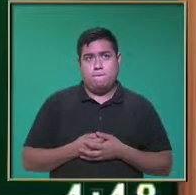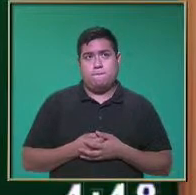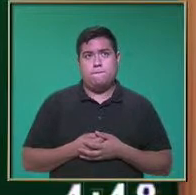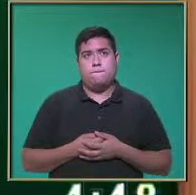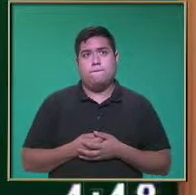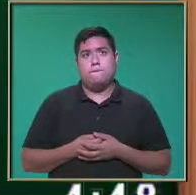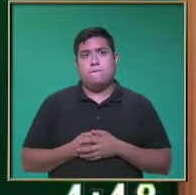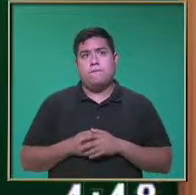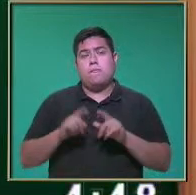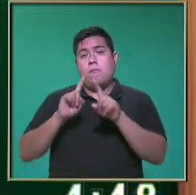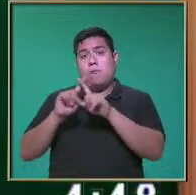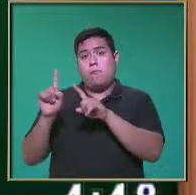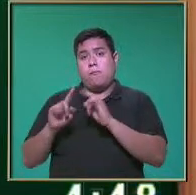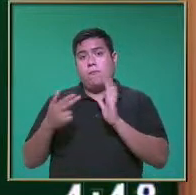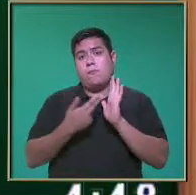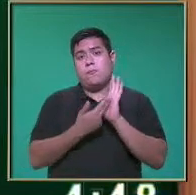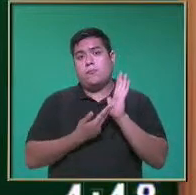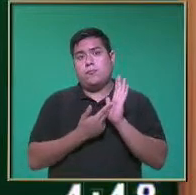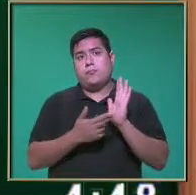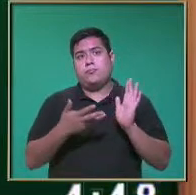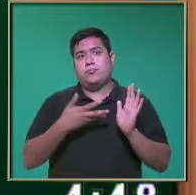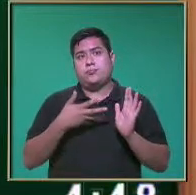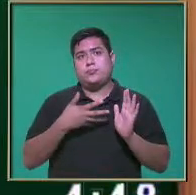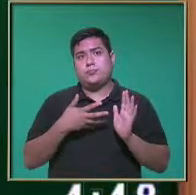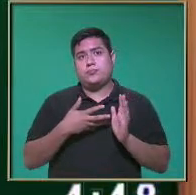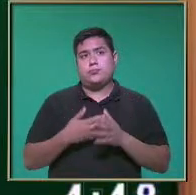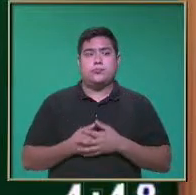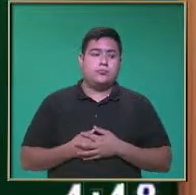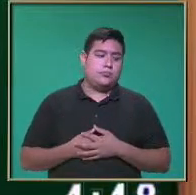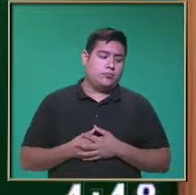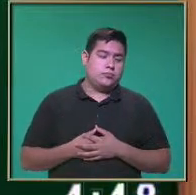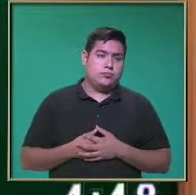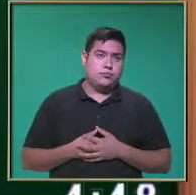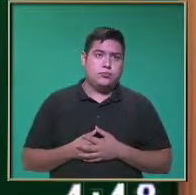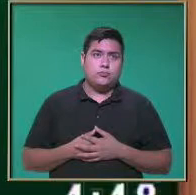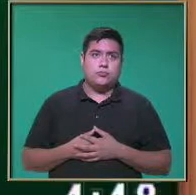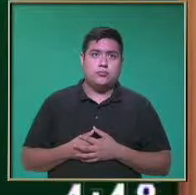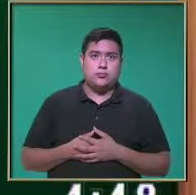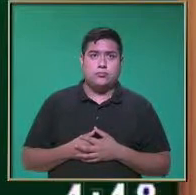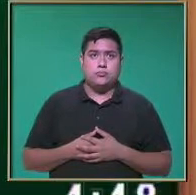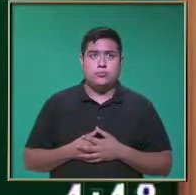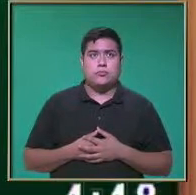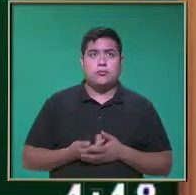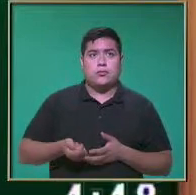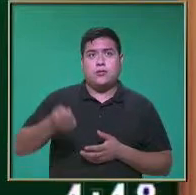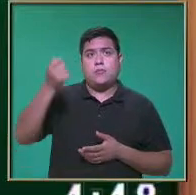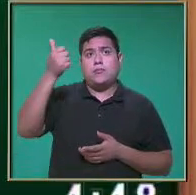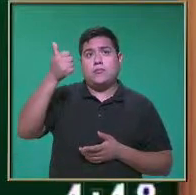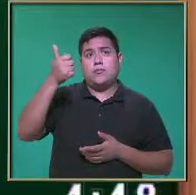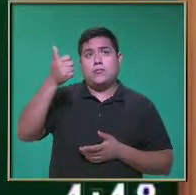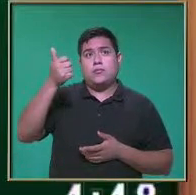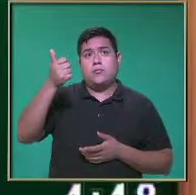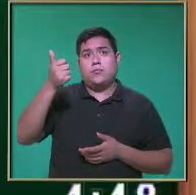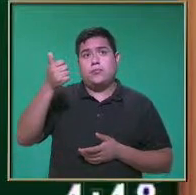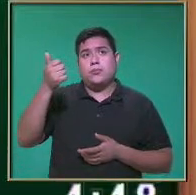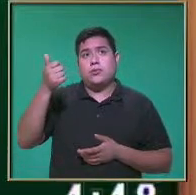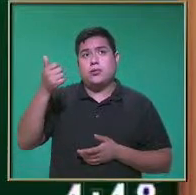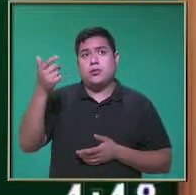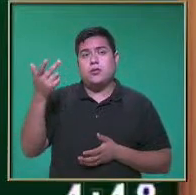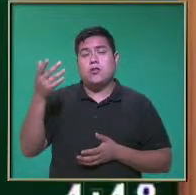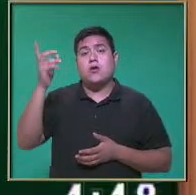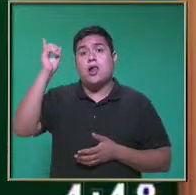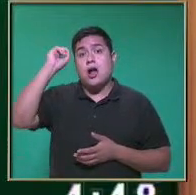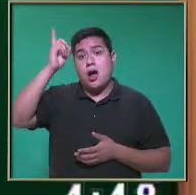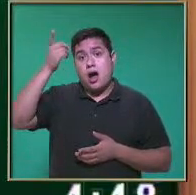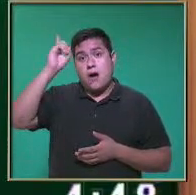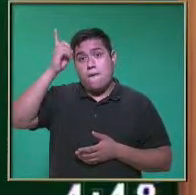4 different pictures about this story. We are going to order them. The first one is there when the horse